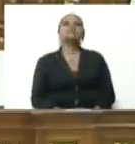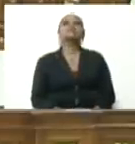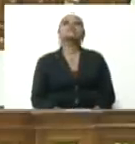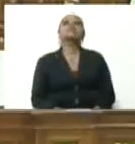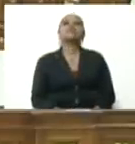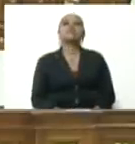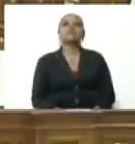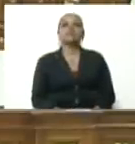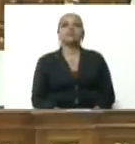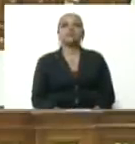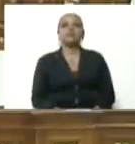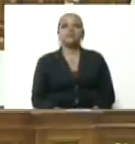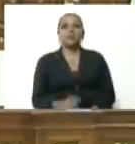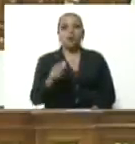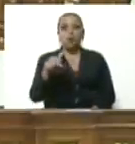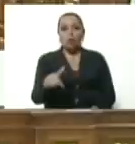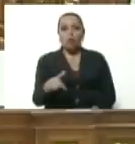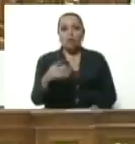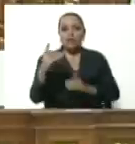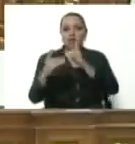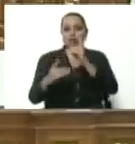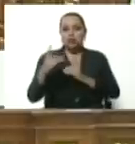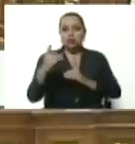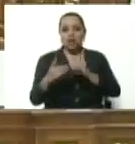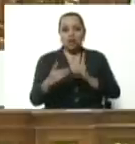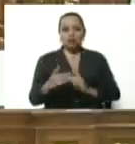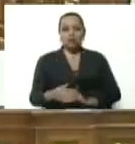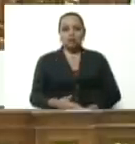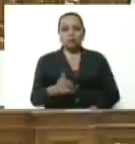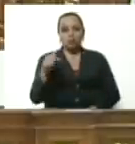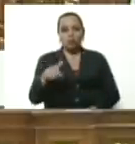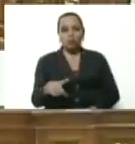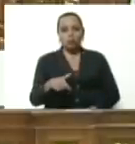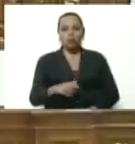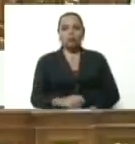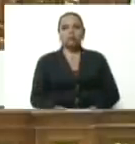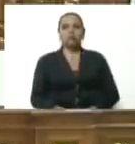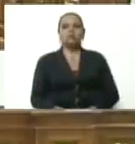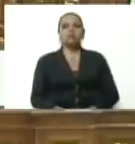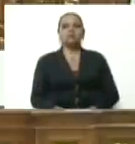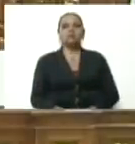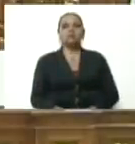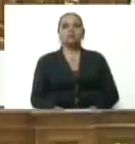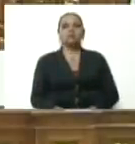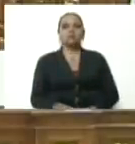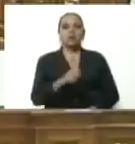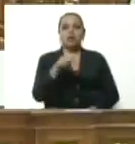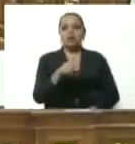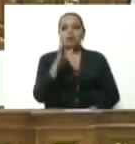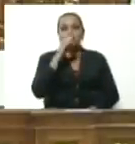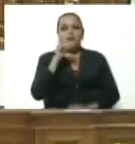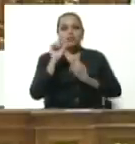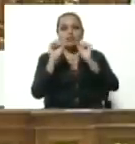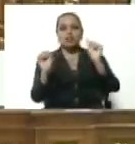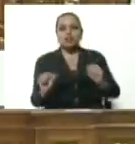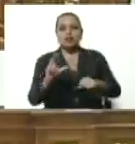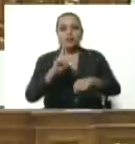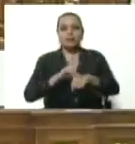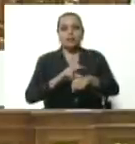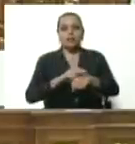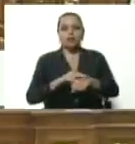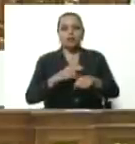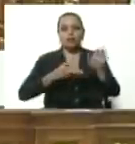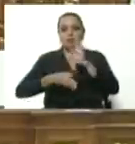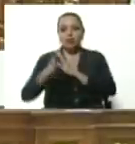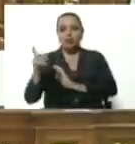De hoy diagnosticado, pues. Hoy. Y ahí no hay sistema médico que vaya a